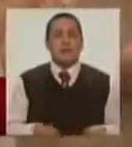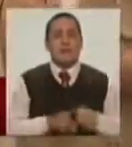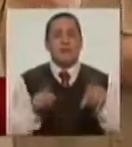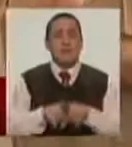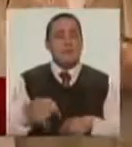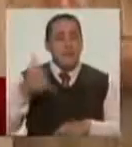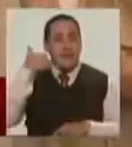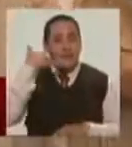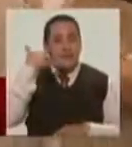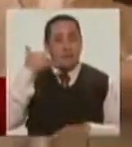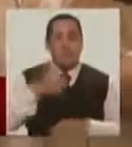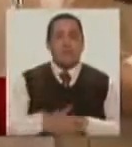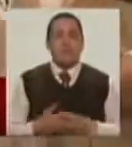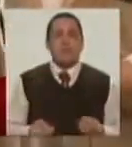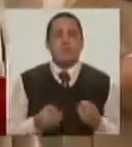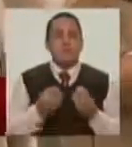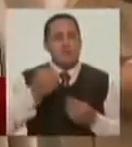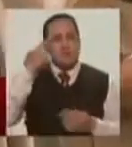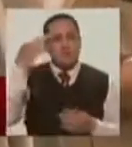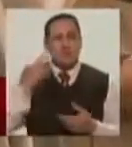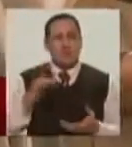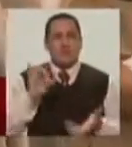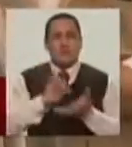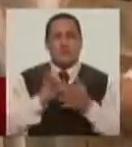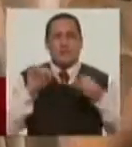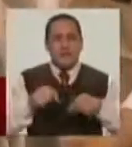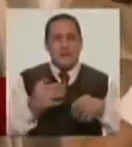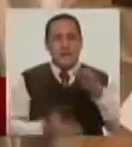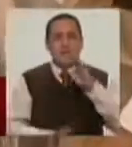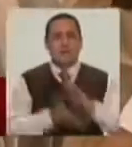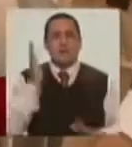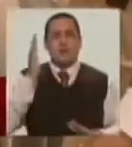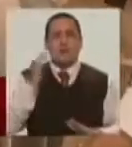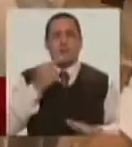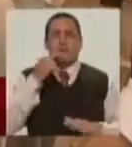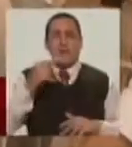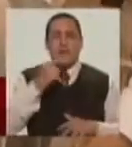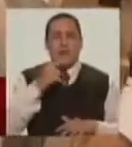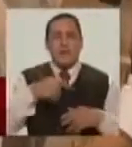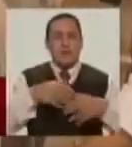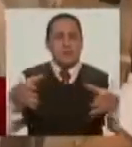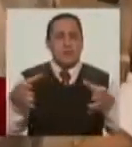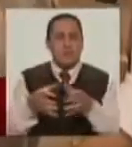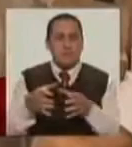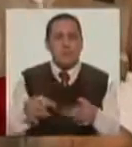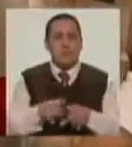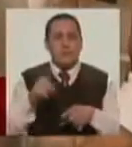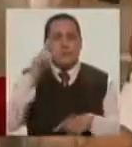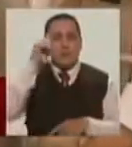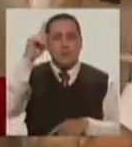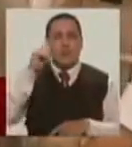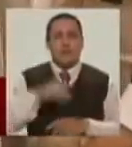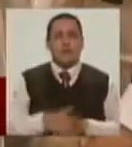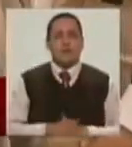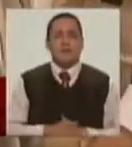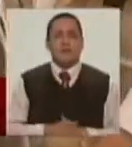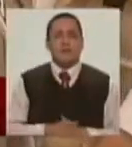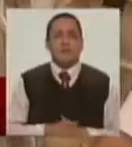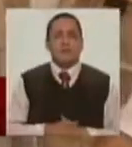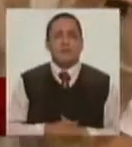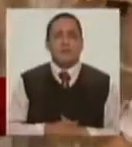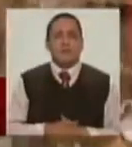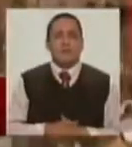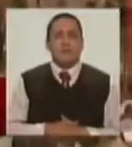para que tengan telefonía, porque me parece, Carlos, que de acá nos vamos a Buenos Aires, ¿no? A inaugurar lo que es... Fibra